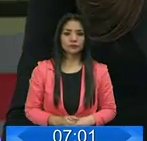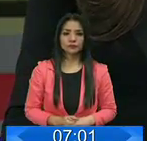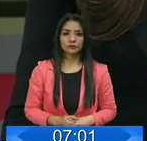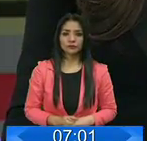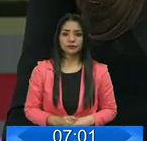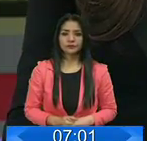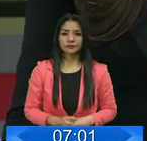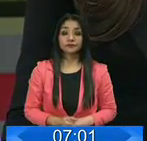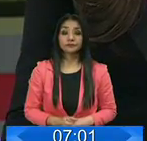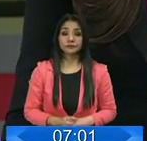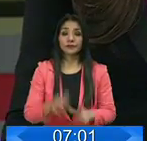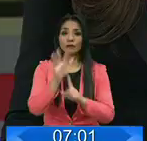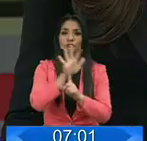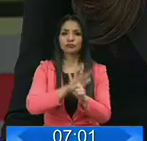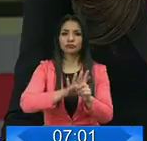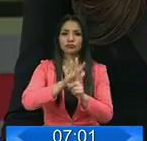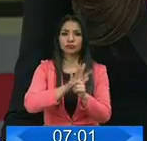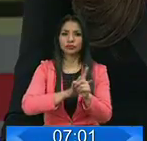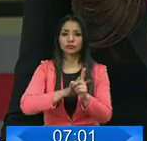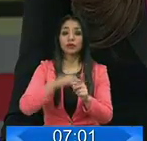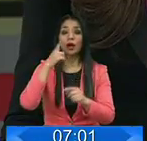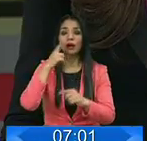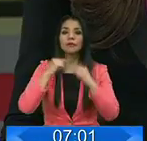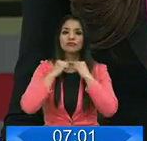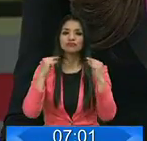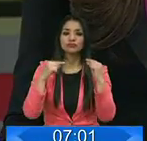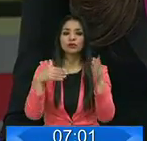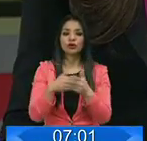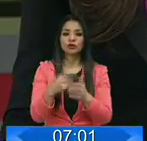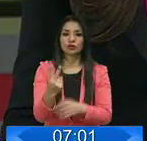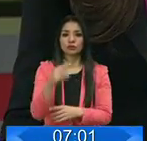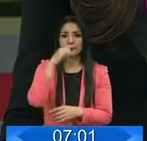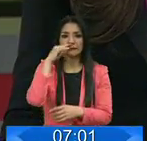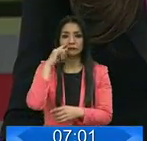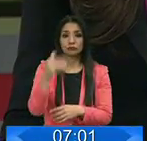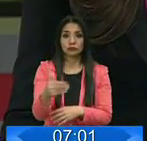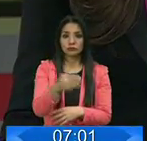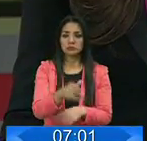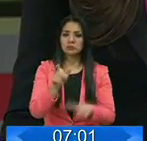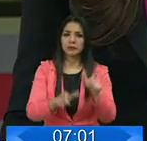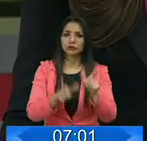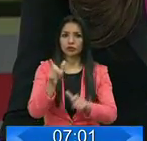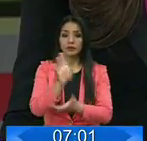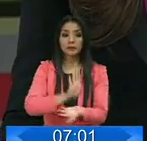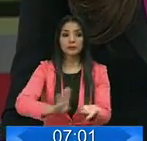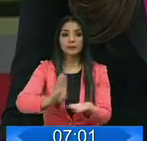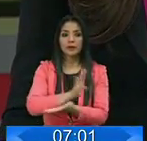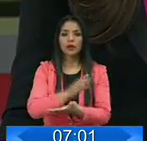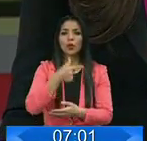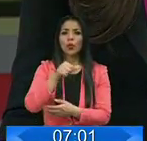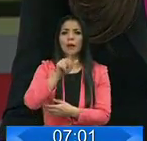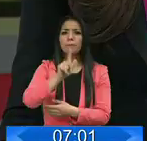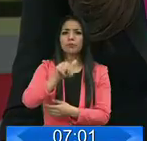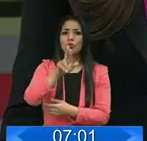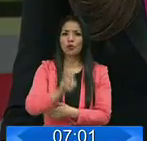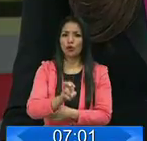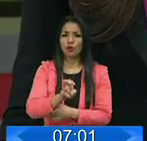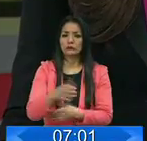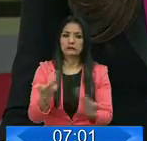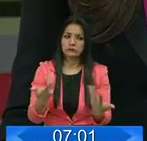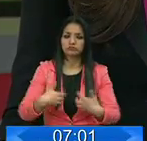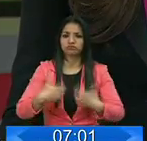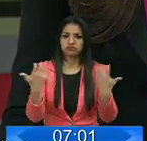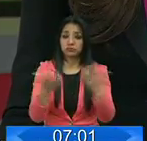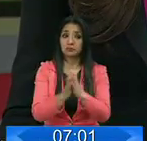sexual cometido por parte de un párroco contra dos menores alertó a la ciudadanía del barrio de Huápulo, misma que pide acciones contra